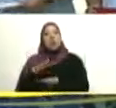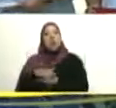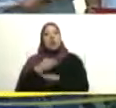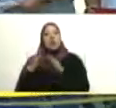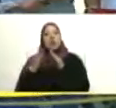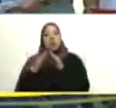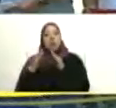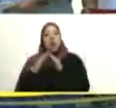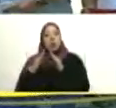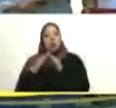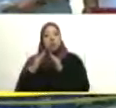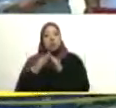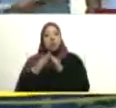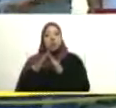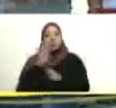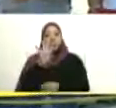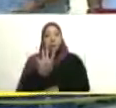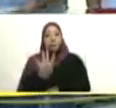este hito,